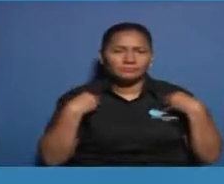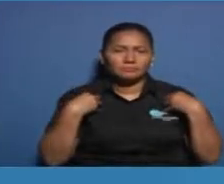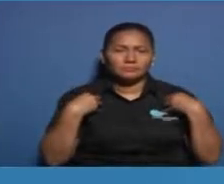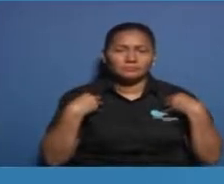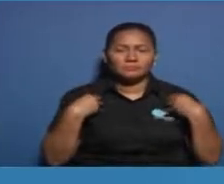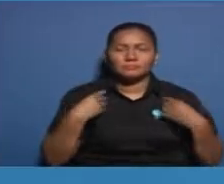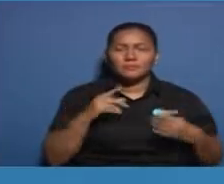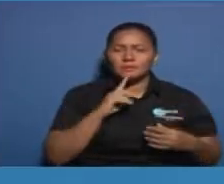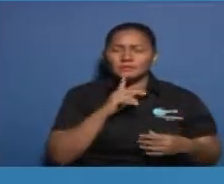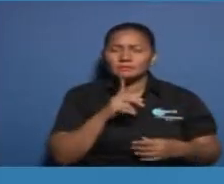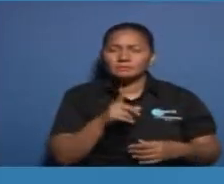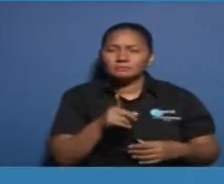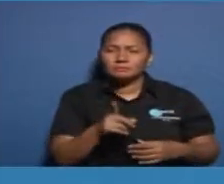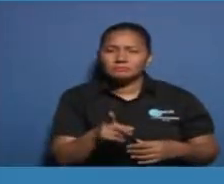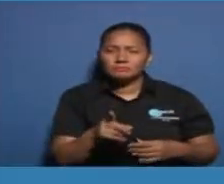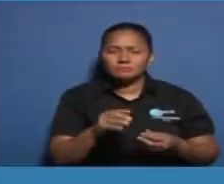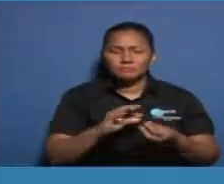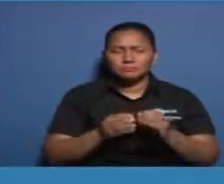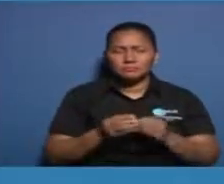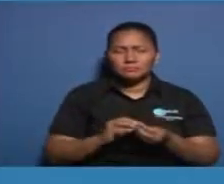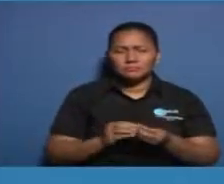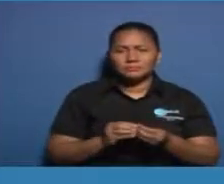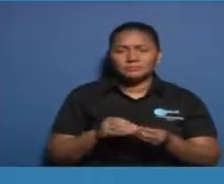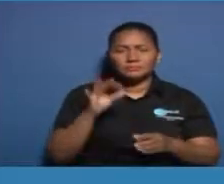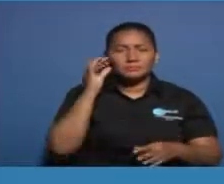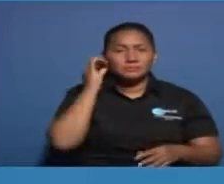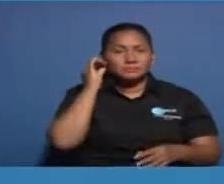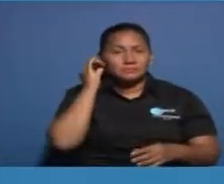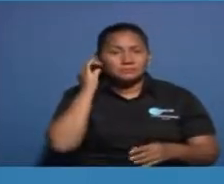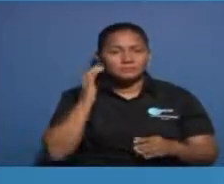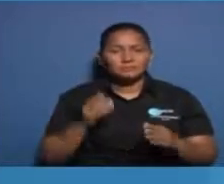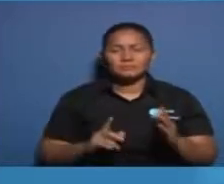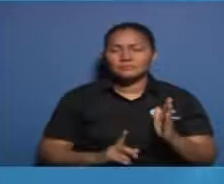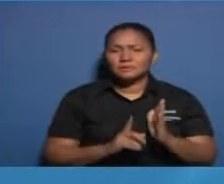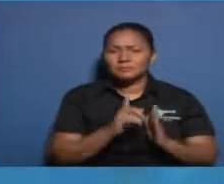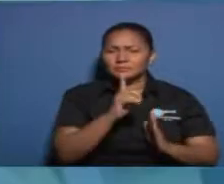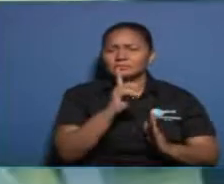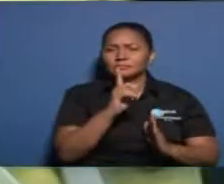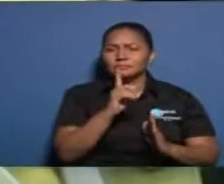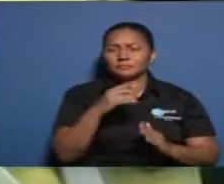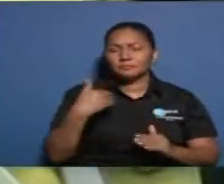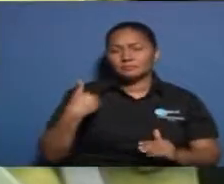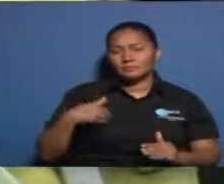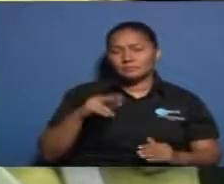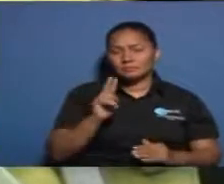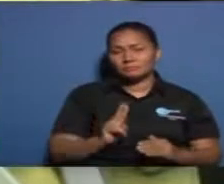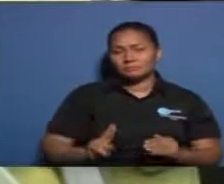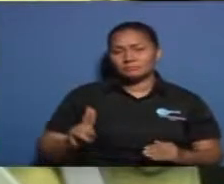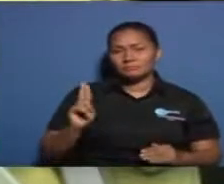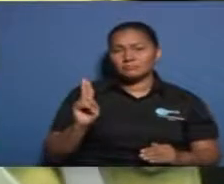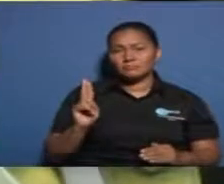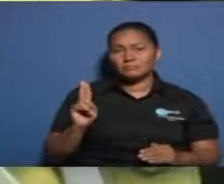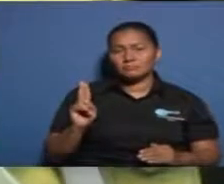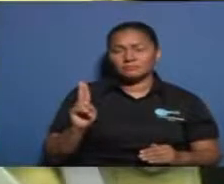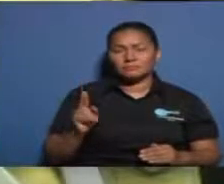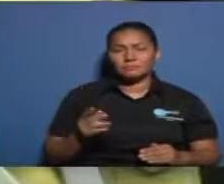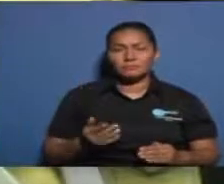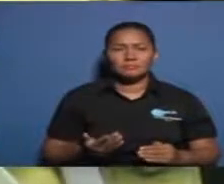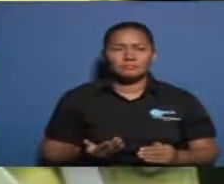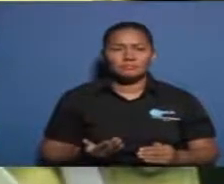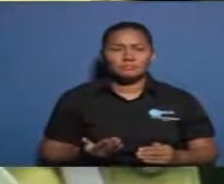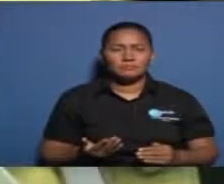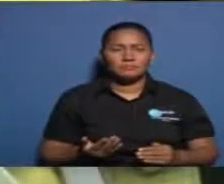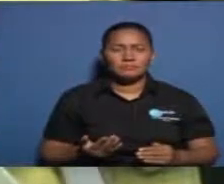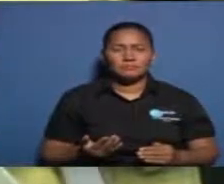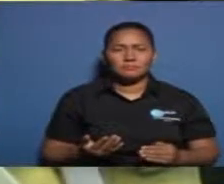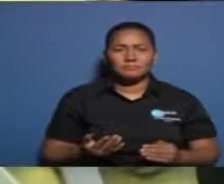que de las mujeres que triplicaban a las de los hombres de porcentaje en las universidades pero se dan situaciones como la que acaba de mencionar de acoso